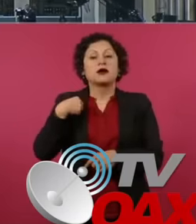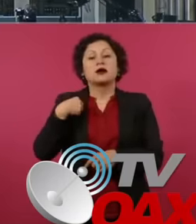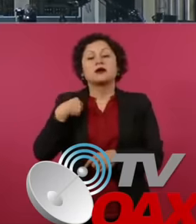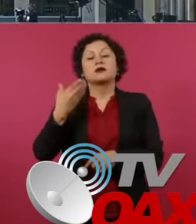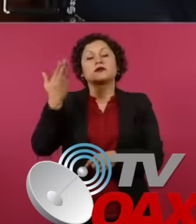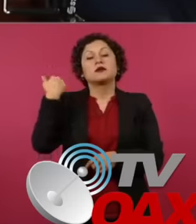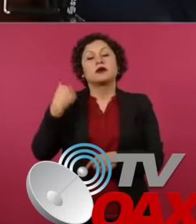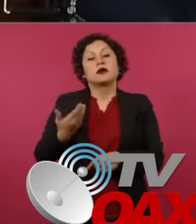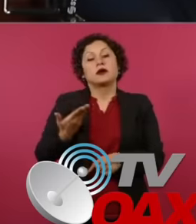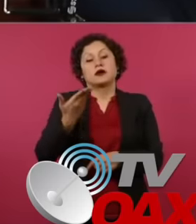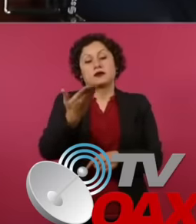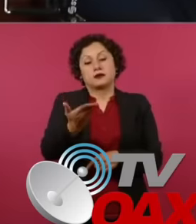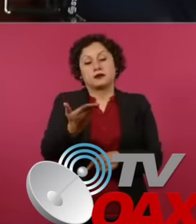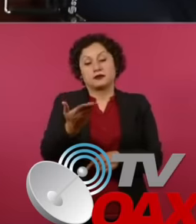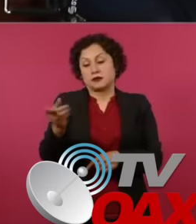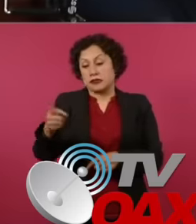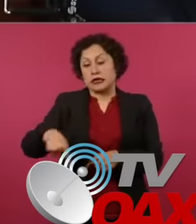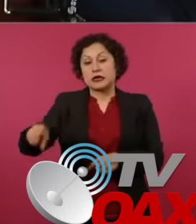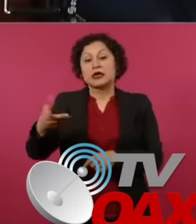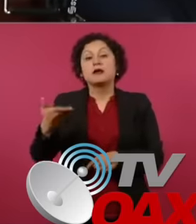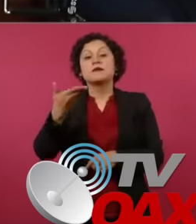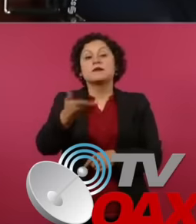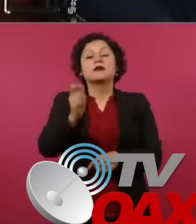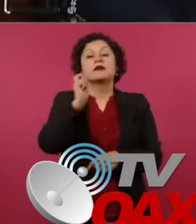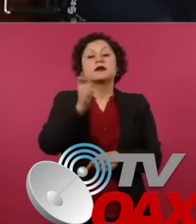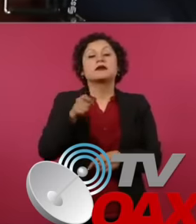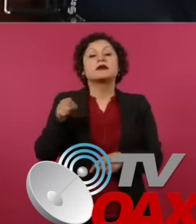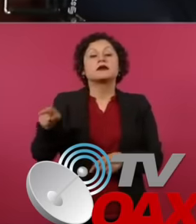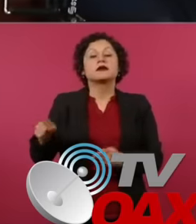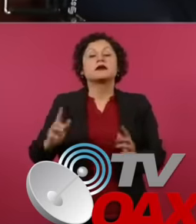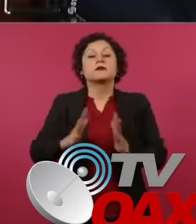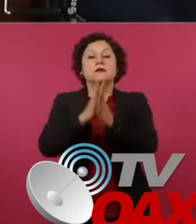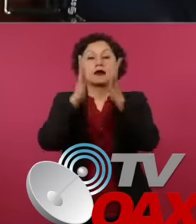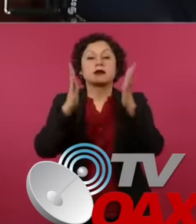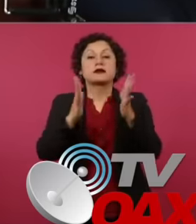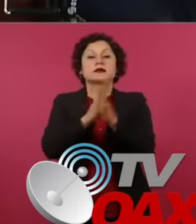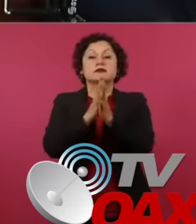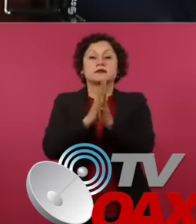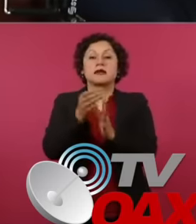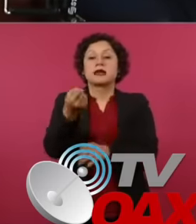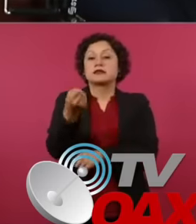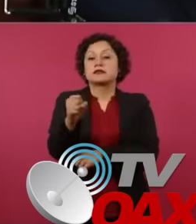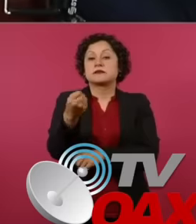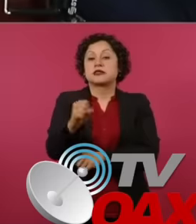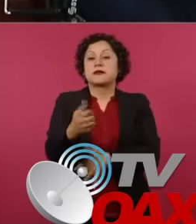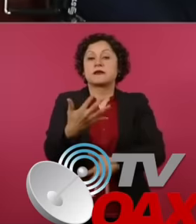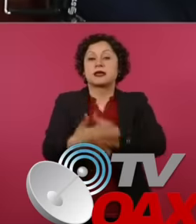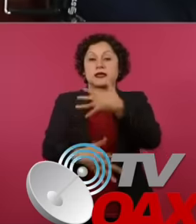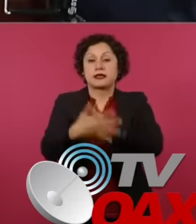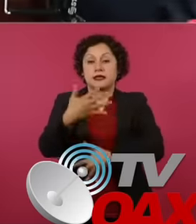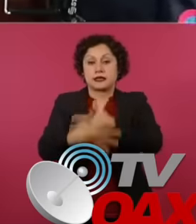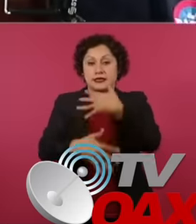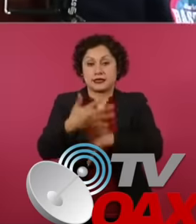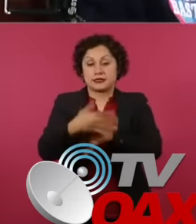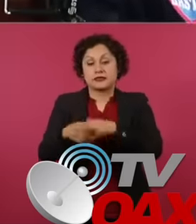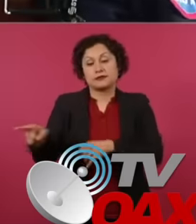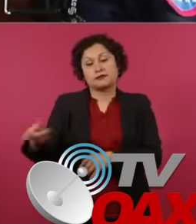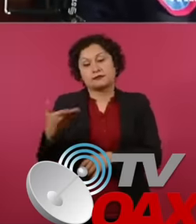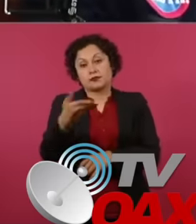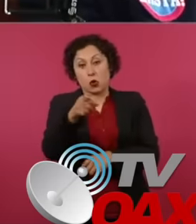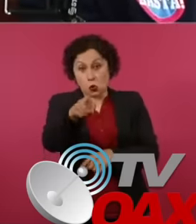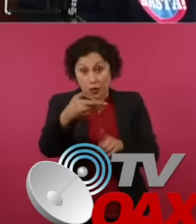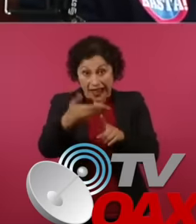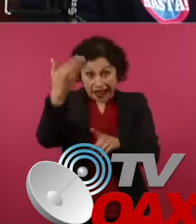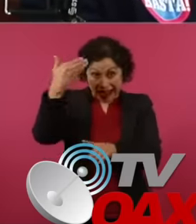Le solicité encarecidamente que los considere para participar en las festividades del 15 de septiembre. Usted mencionó anteriormente su intención